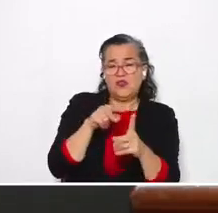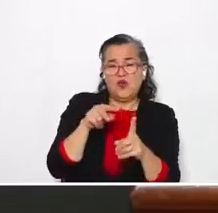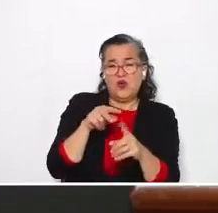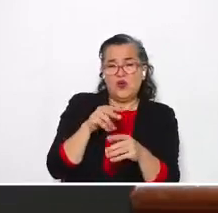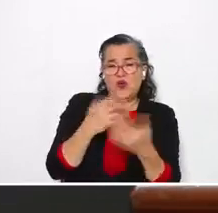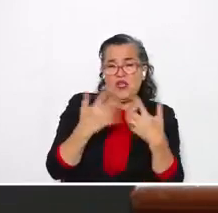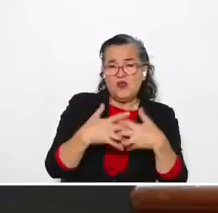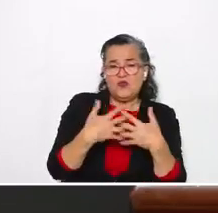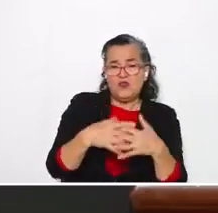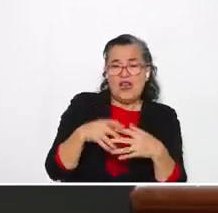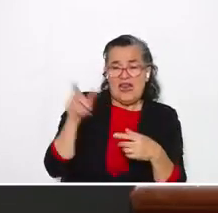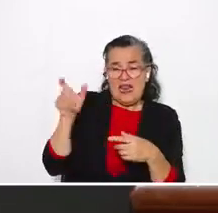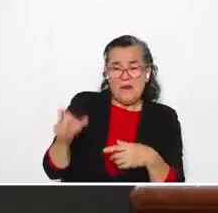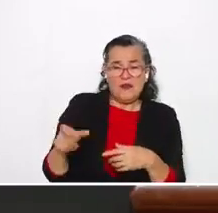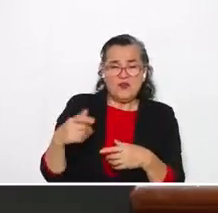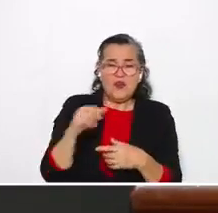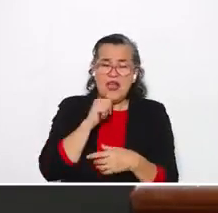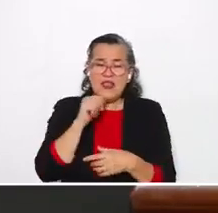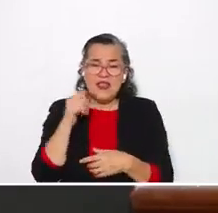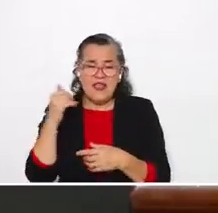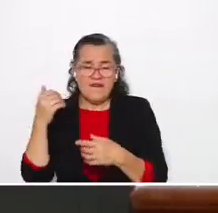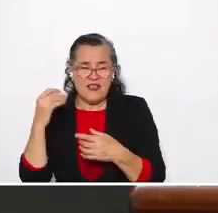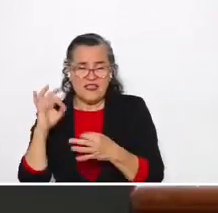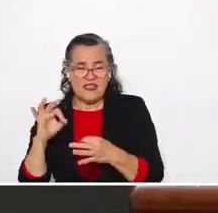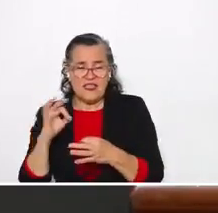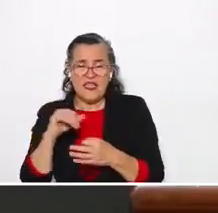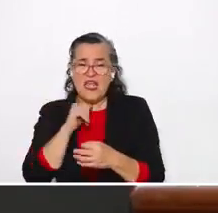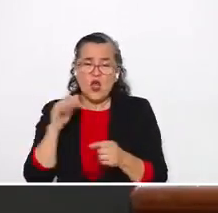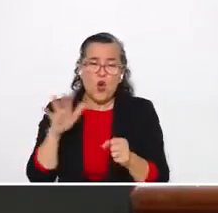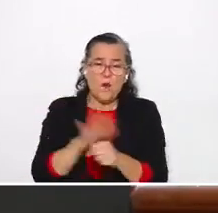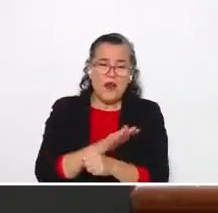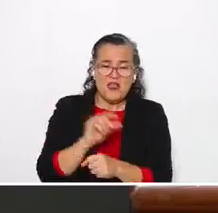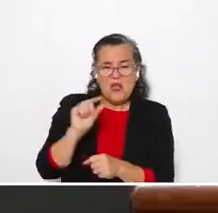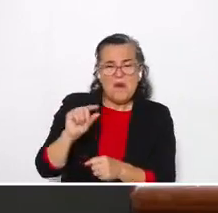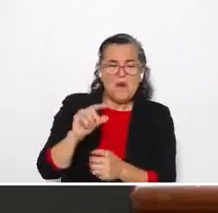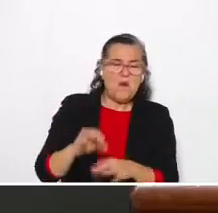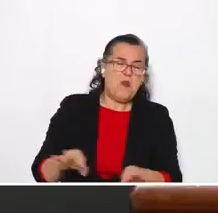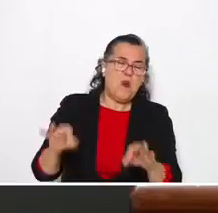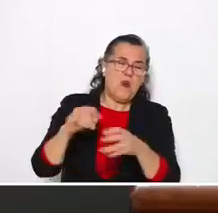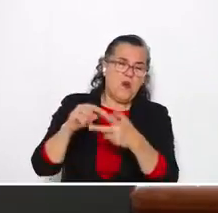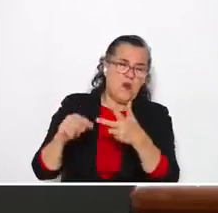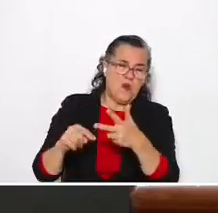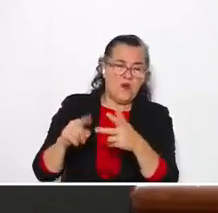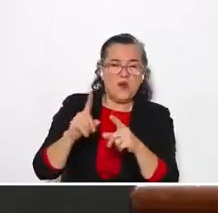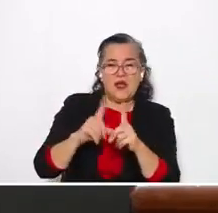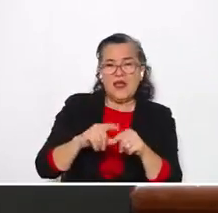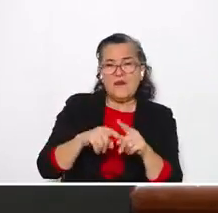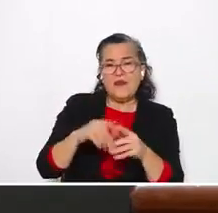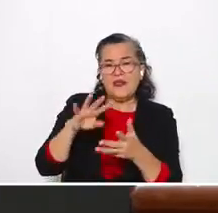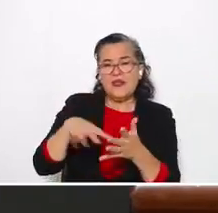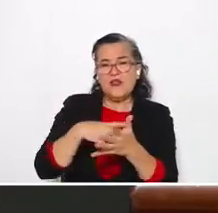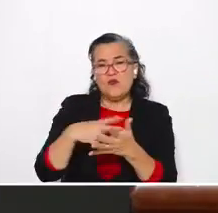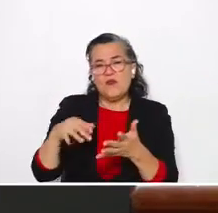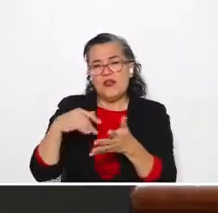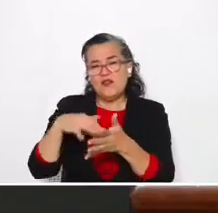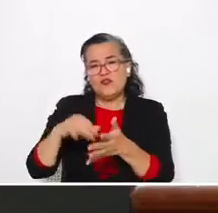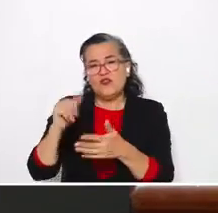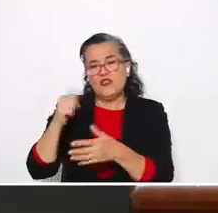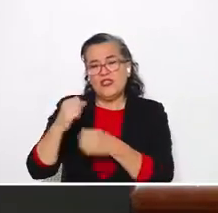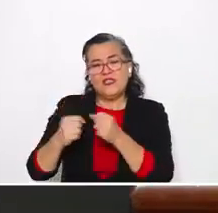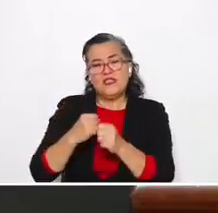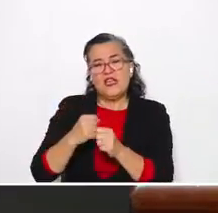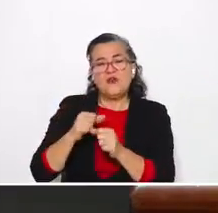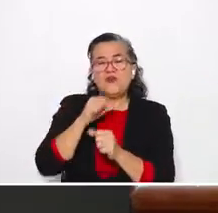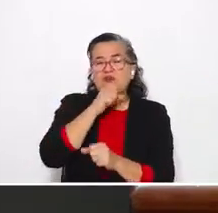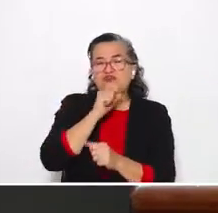sea deficiente, incompleta o poco pertinente, en tanto depende de un plan de estudios que tiene 10 años o